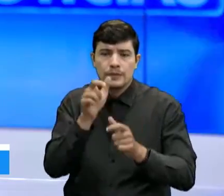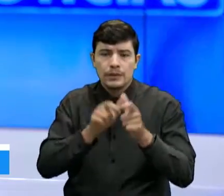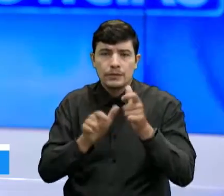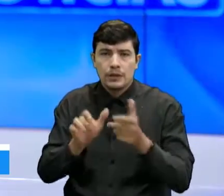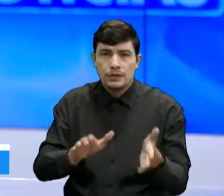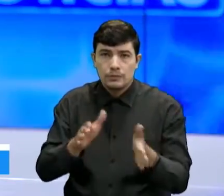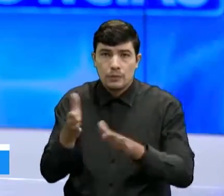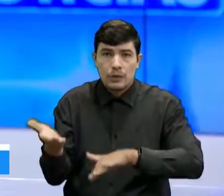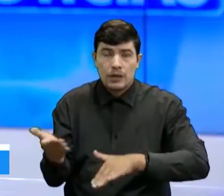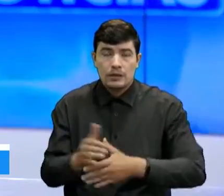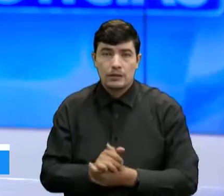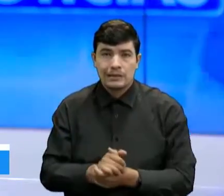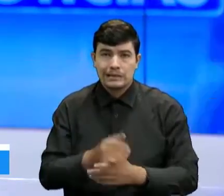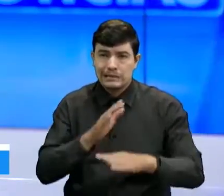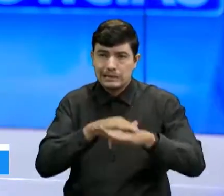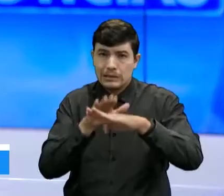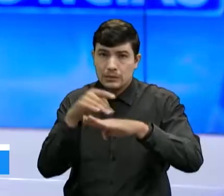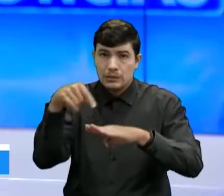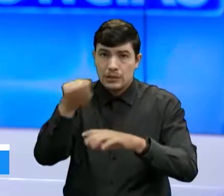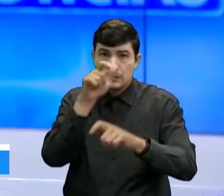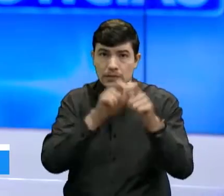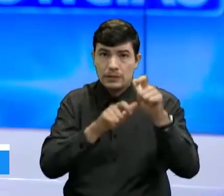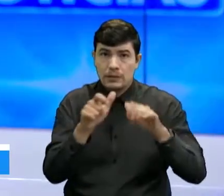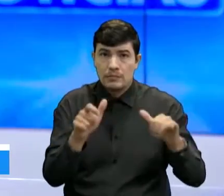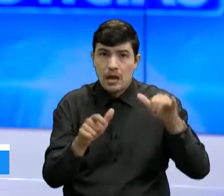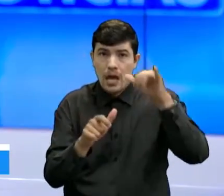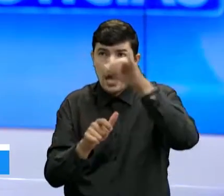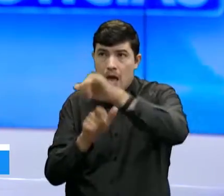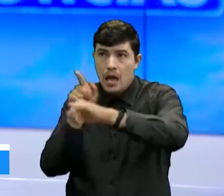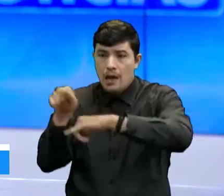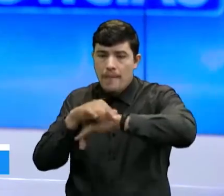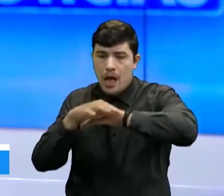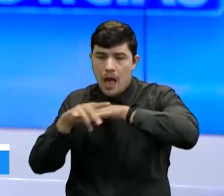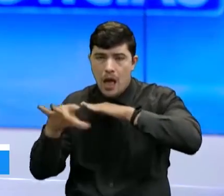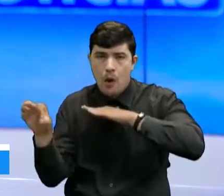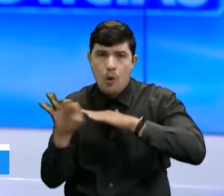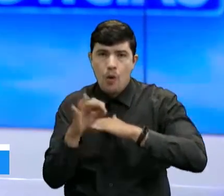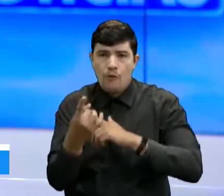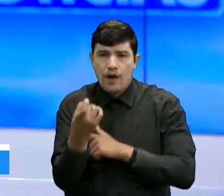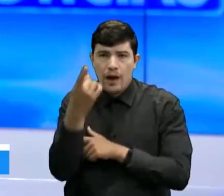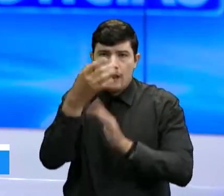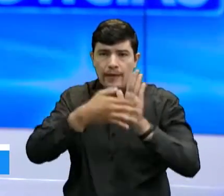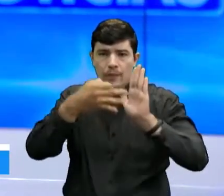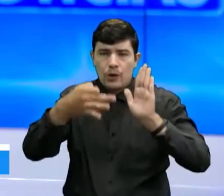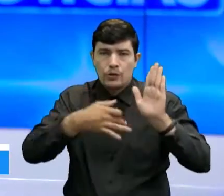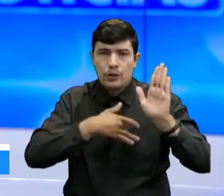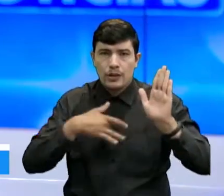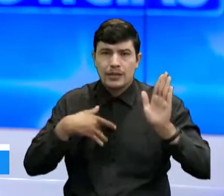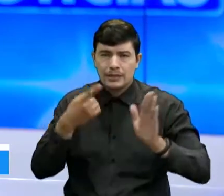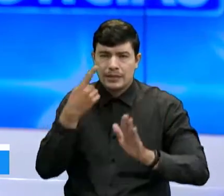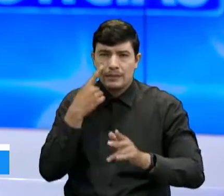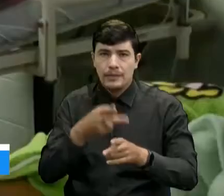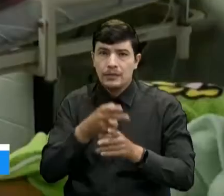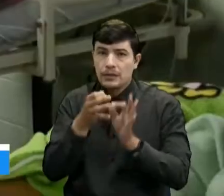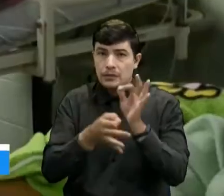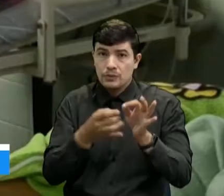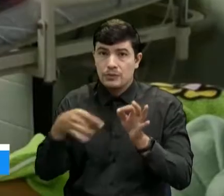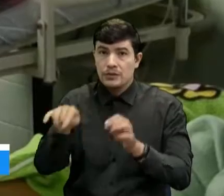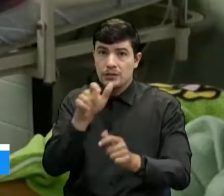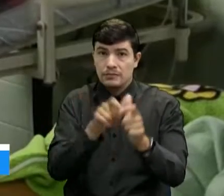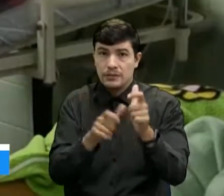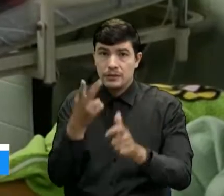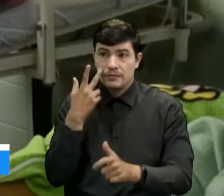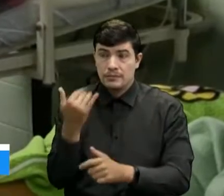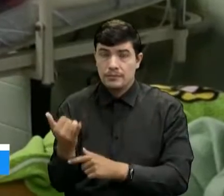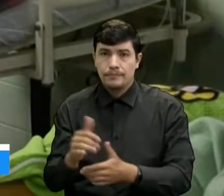decidido irse a las playas y a otros lugares donde se evidencian aglomeraciones y la falta de implementación de protocolos de bioseguridad.